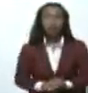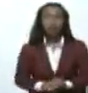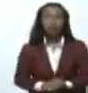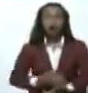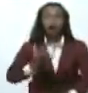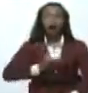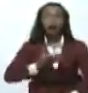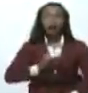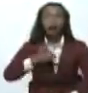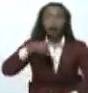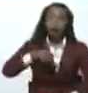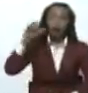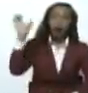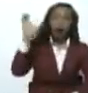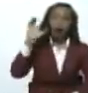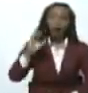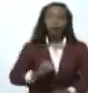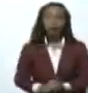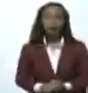alcaldía de Caracas.